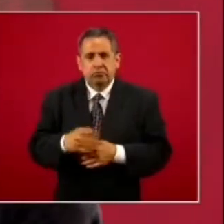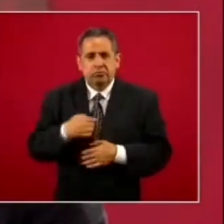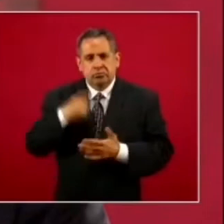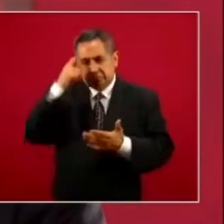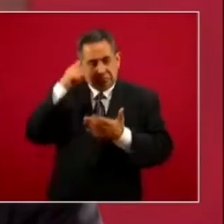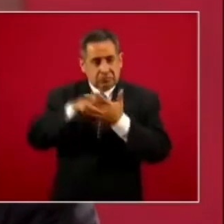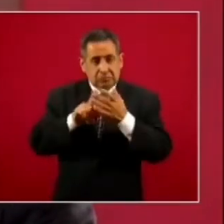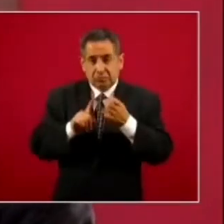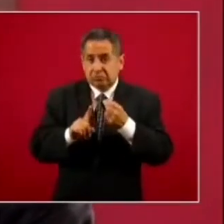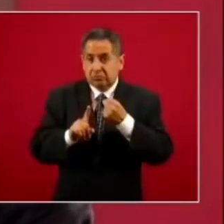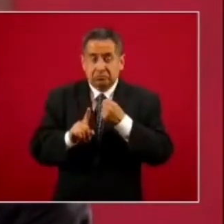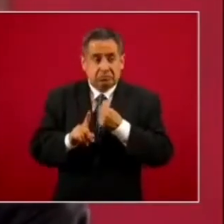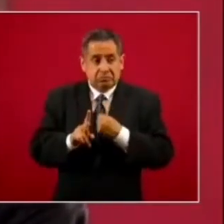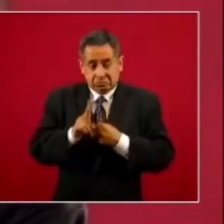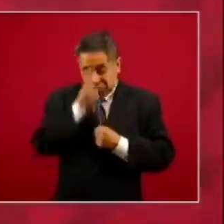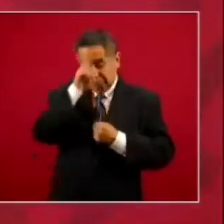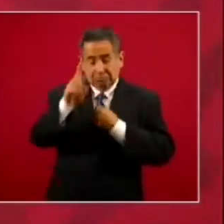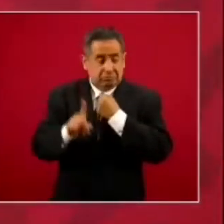en la violencia.